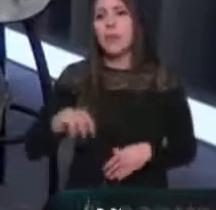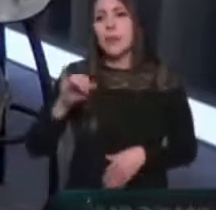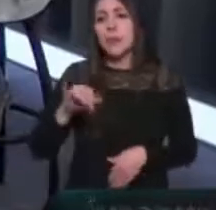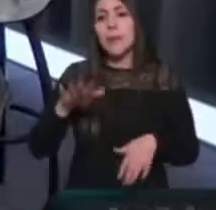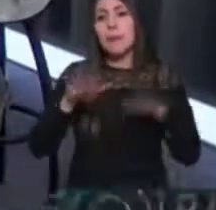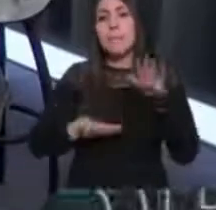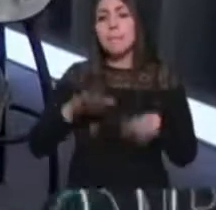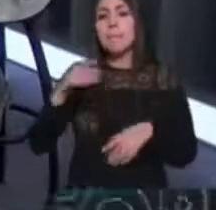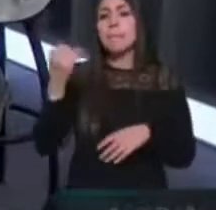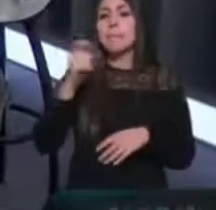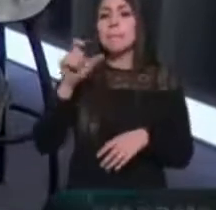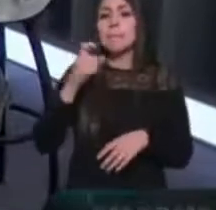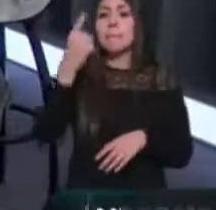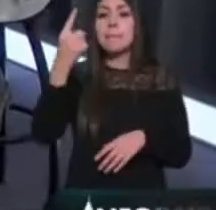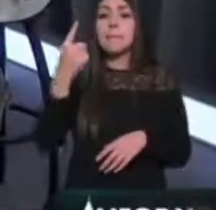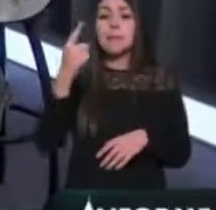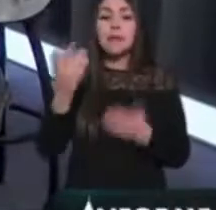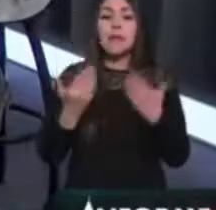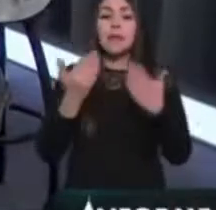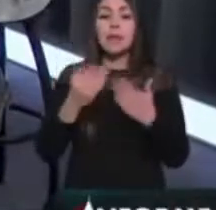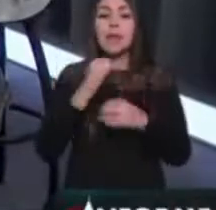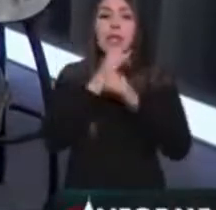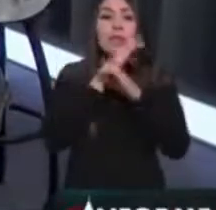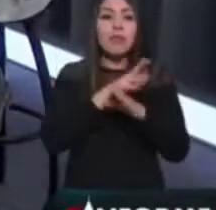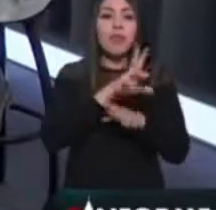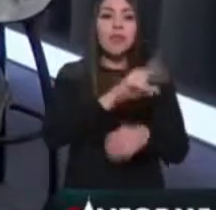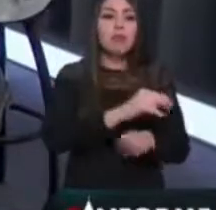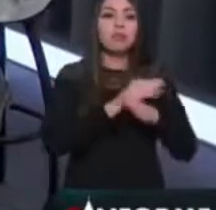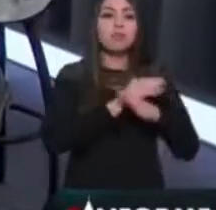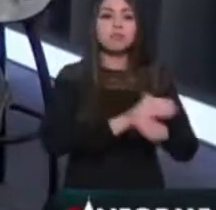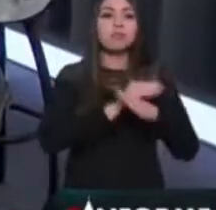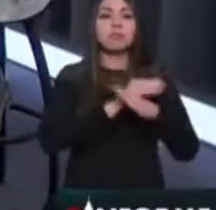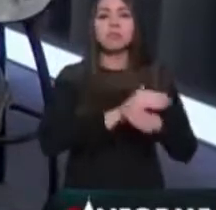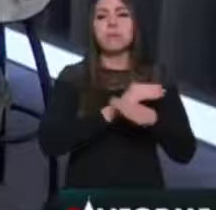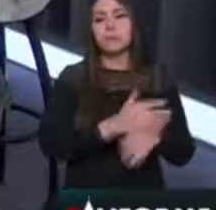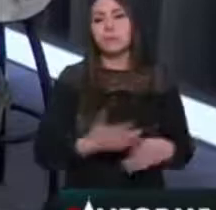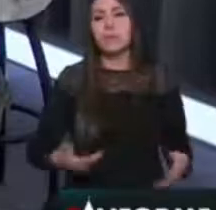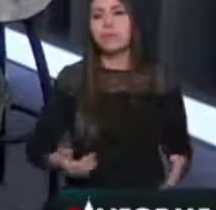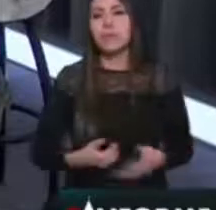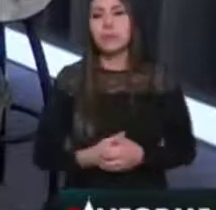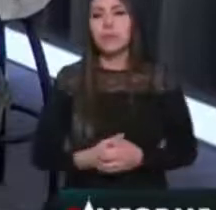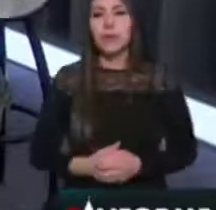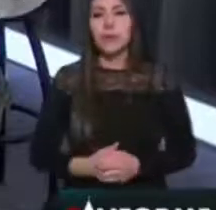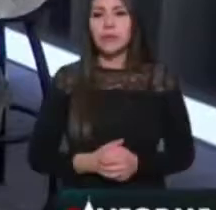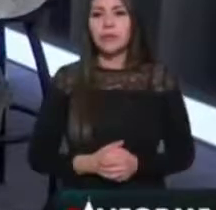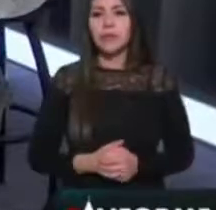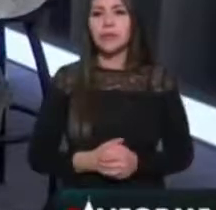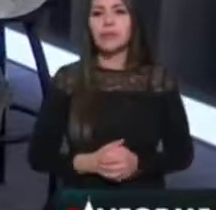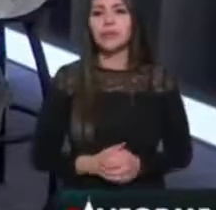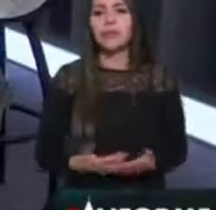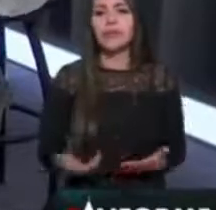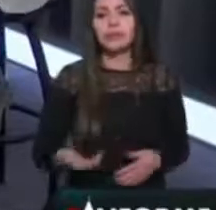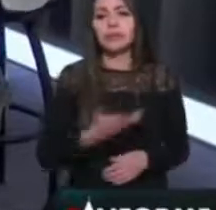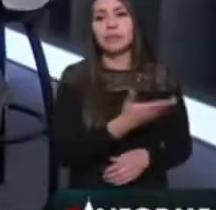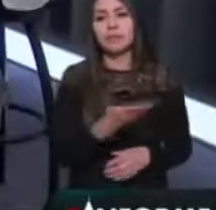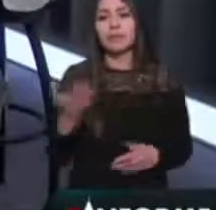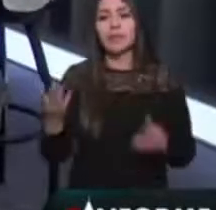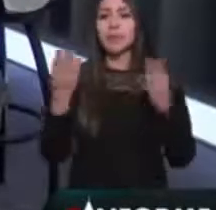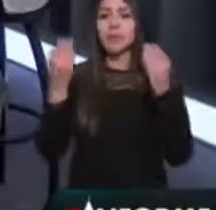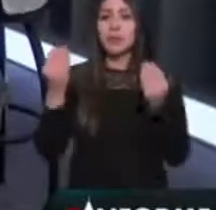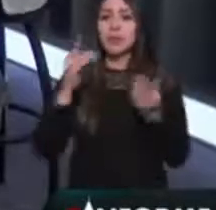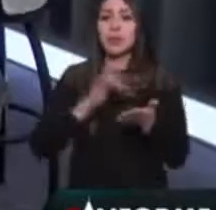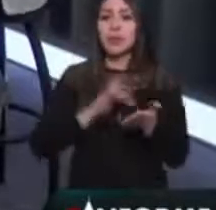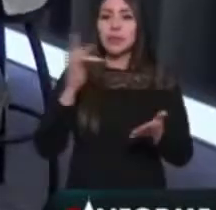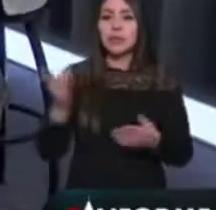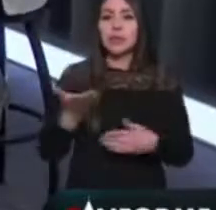abiertamente censurada, como lo estamos viendo también. Bloqueada totalmente. Bloqueada totalmente. Pues yo les agradezco, les agradecemos mucho. Hombre, muchísimas gracias. Meme,